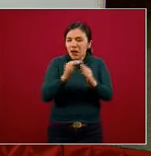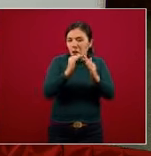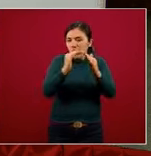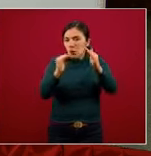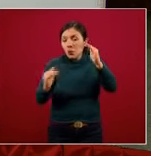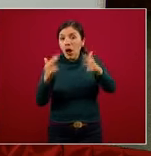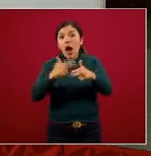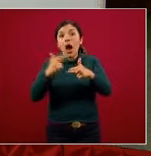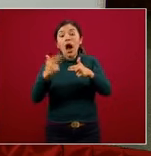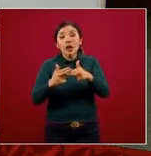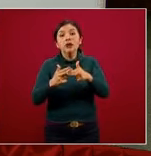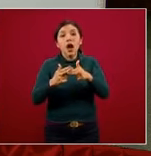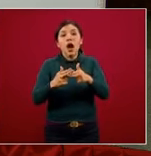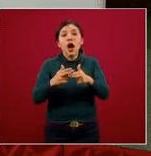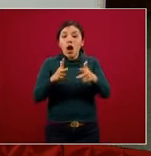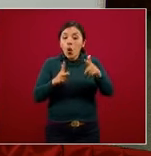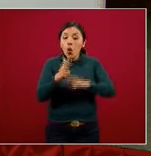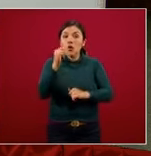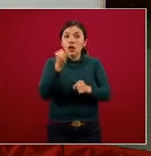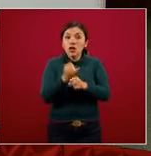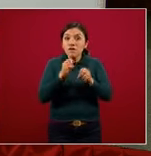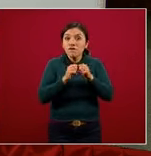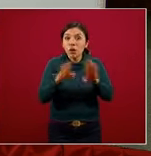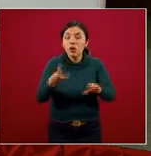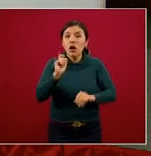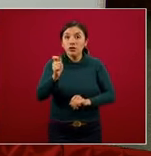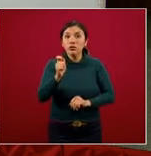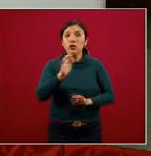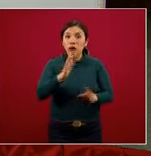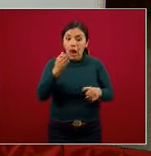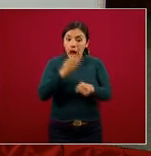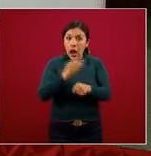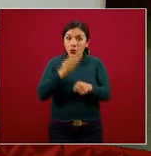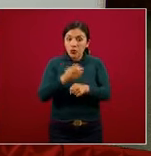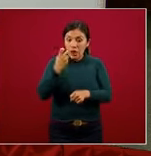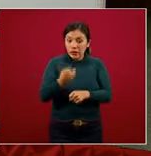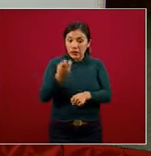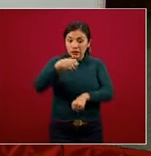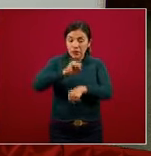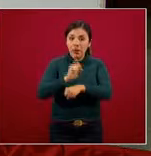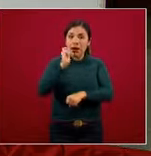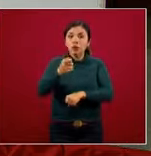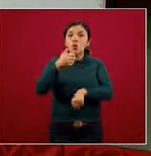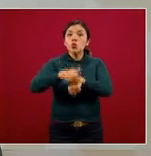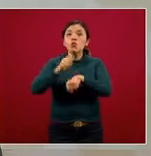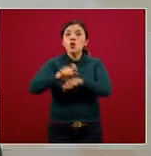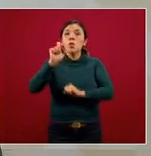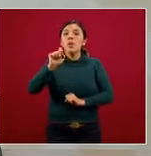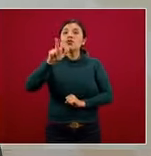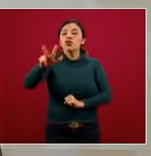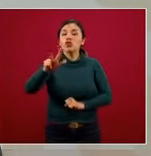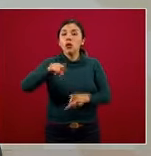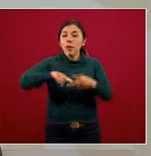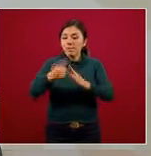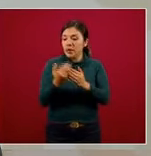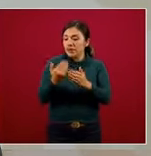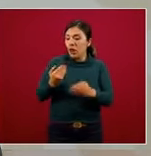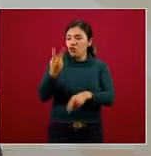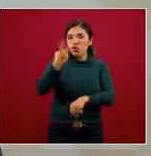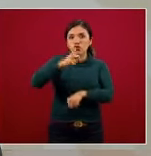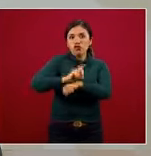recientes, hasta el punto de corte de la información. Estamos transcurriendo en este momento en la semana 28, empezó hace 2